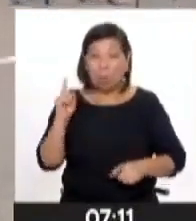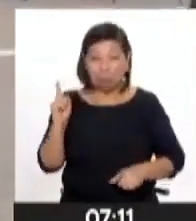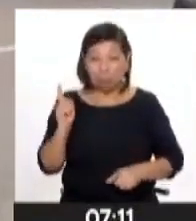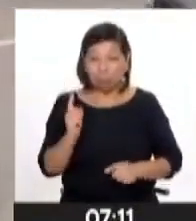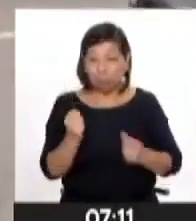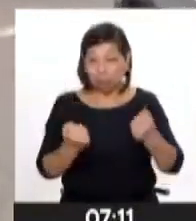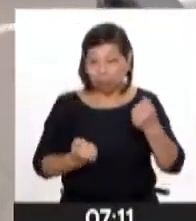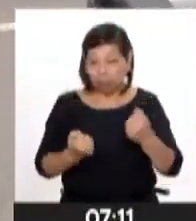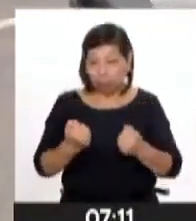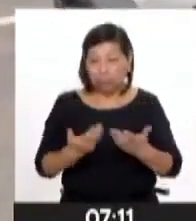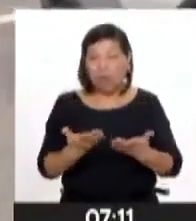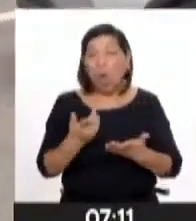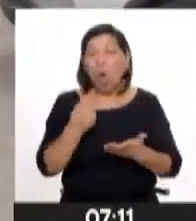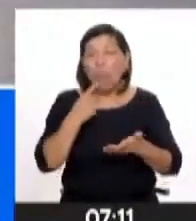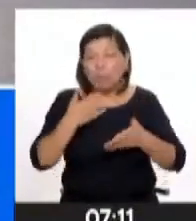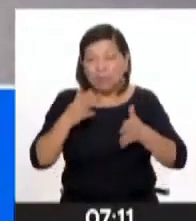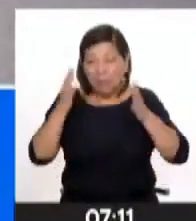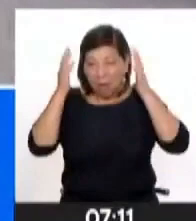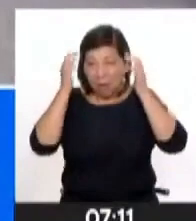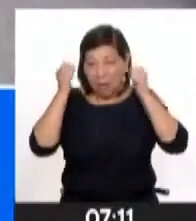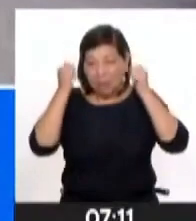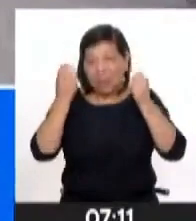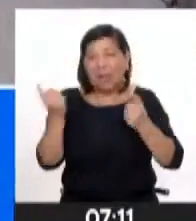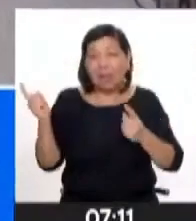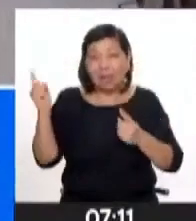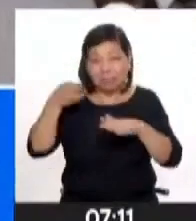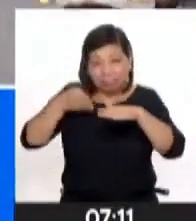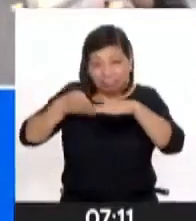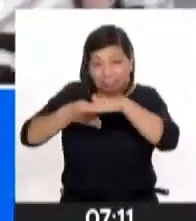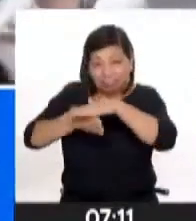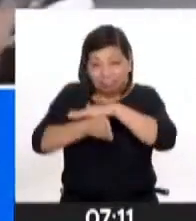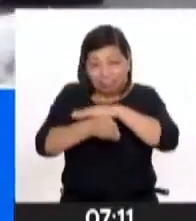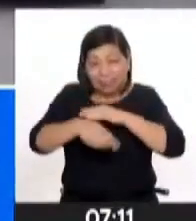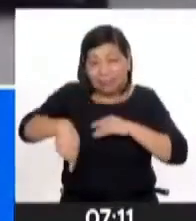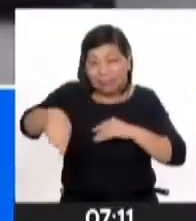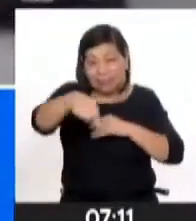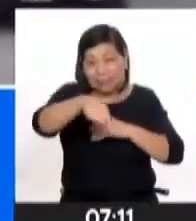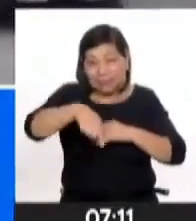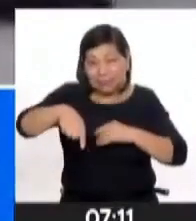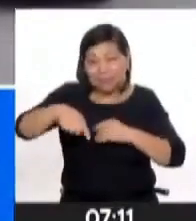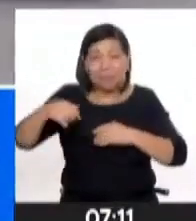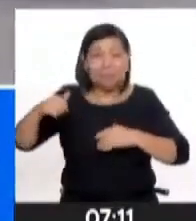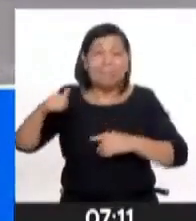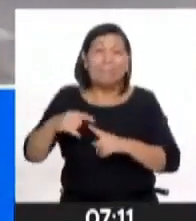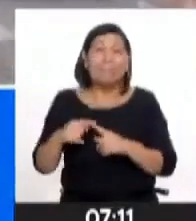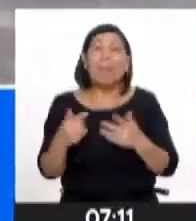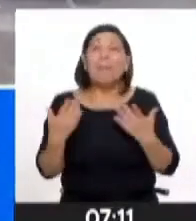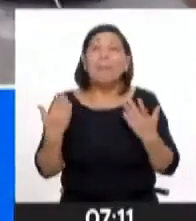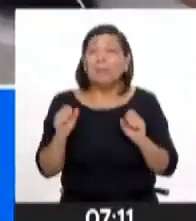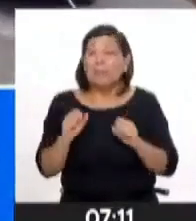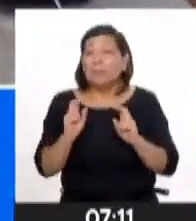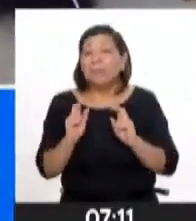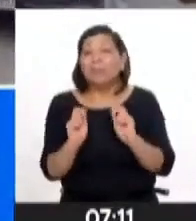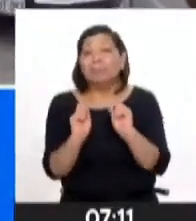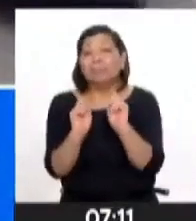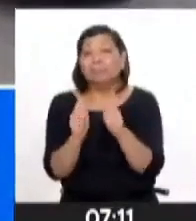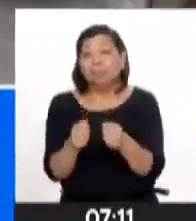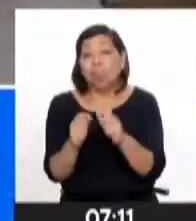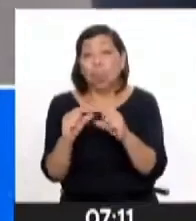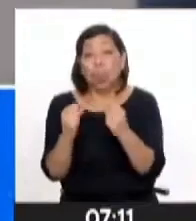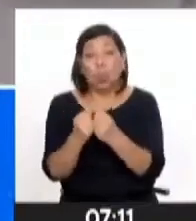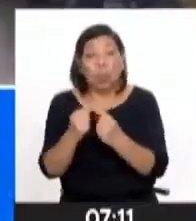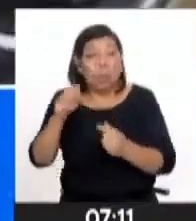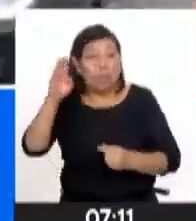garantizado apenas termine su proceso en el estado de Alabama, aseguró el coronel Carlos López, jefe de la Oficina Central Nacional de